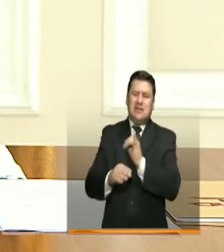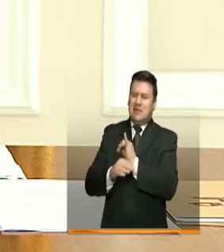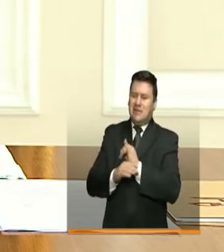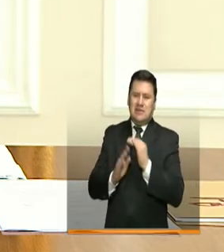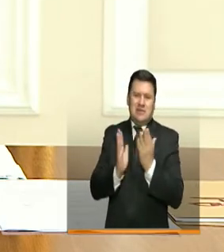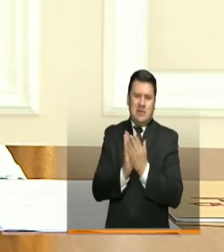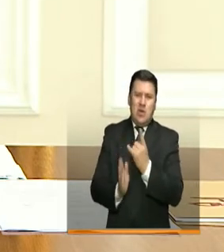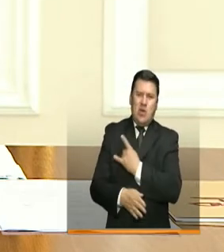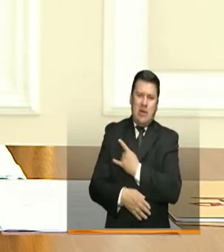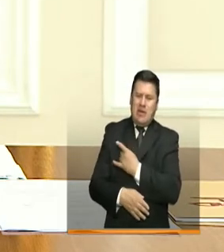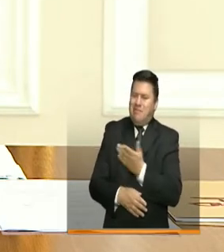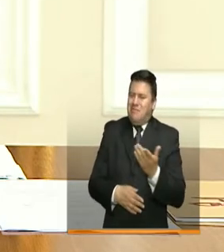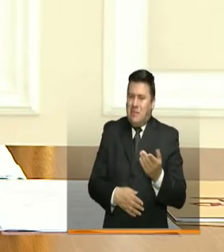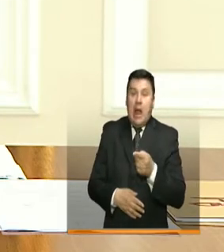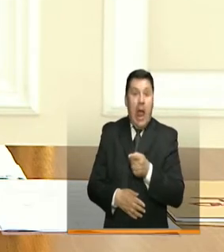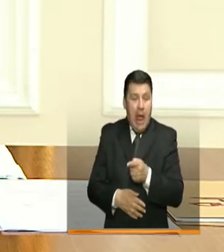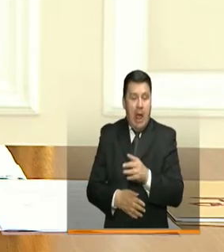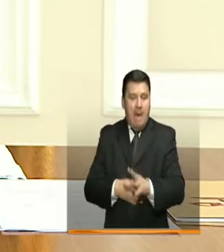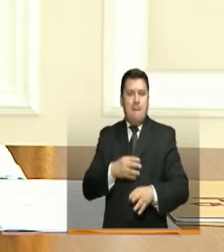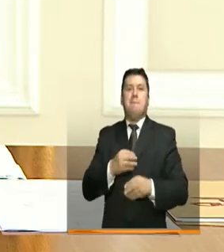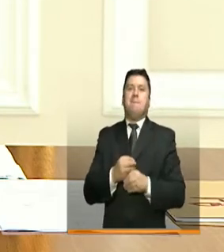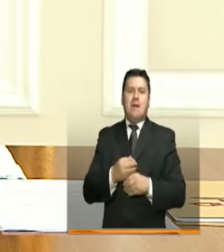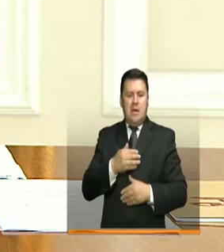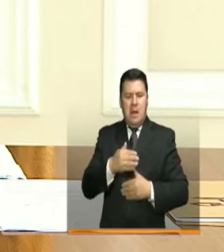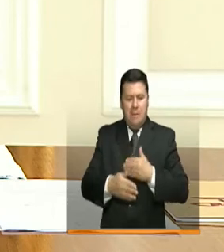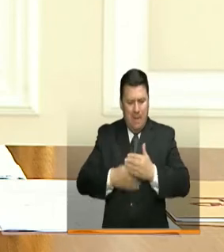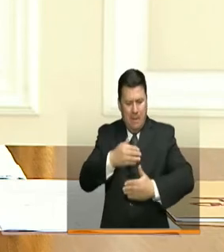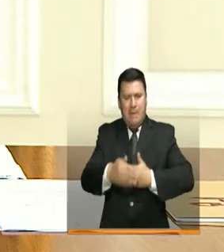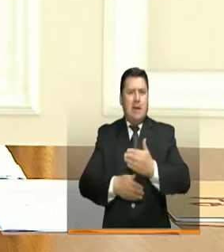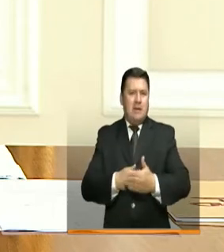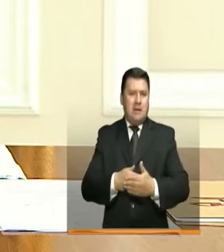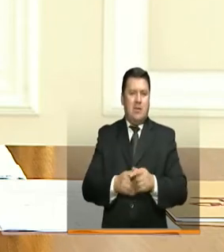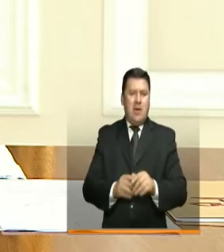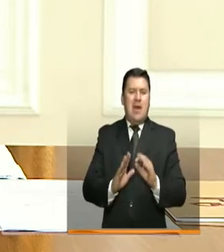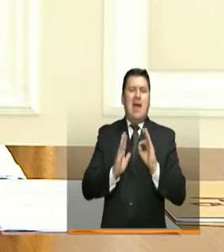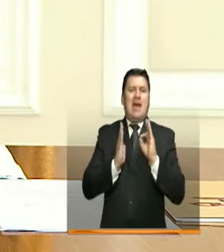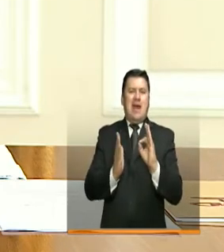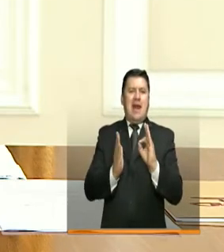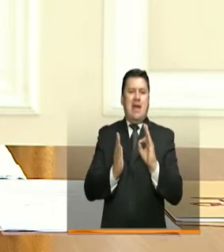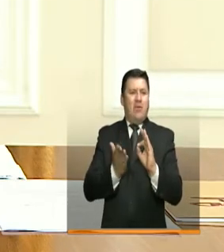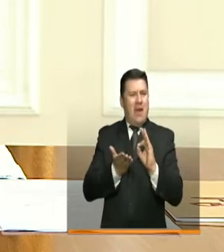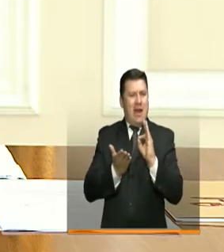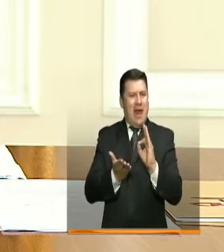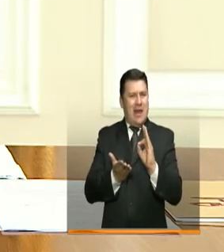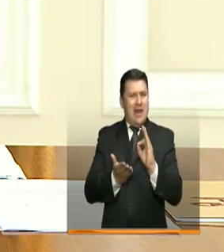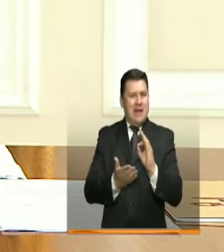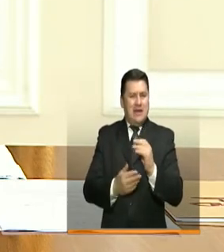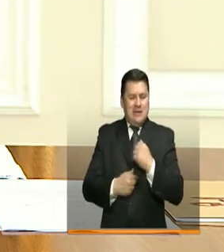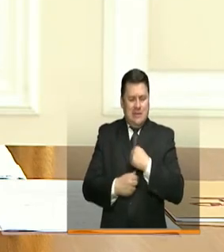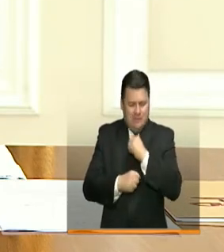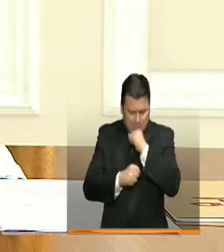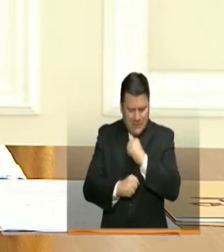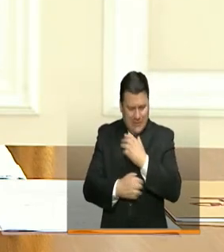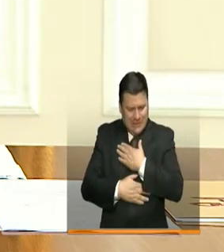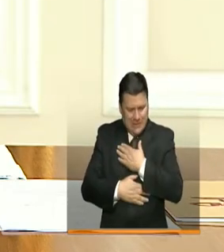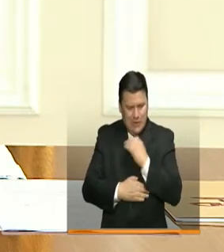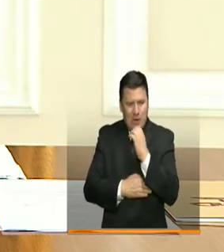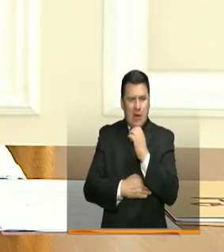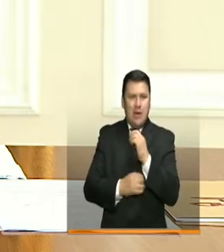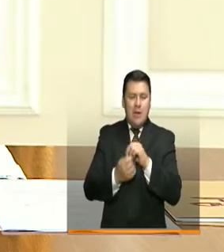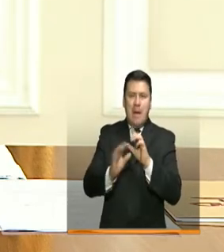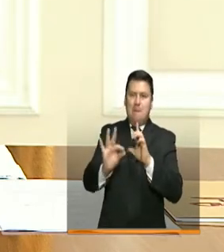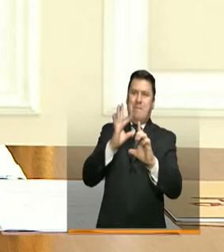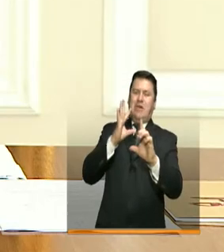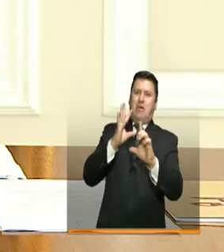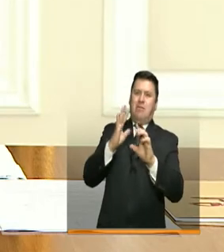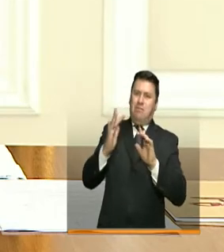instituciones de educación superior y adicionalmente avanzar hacia la calidad, la pertinencia y la virtualidad también,